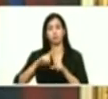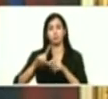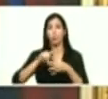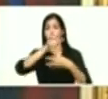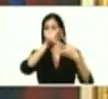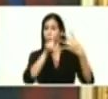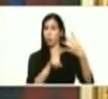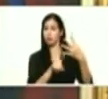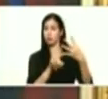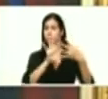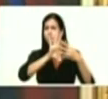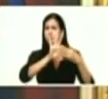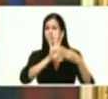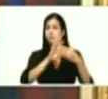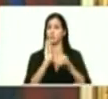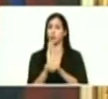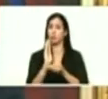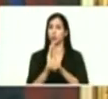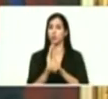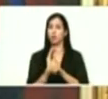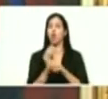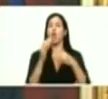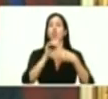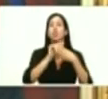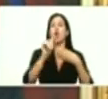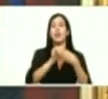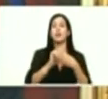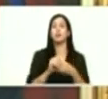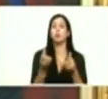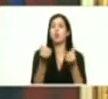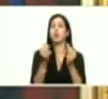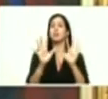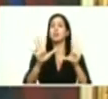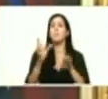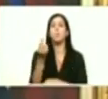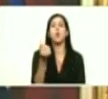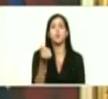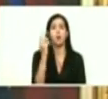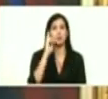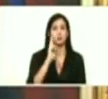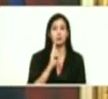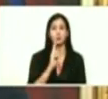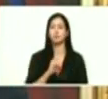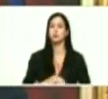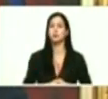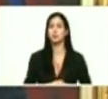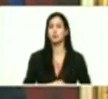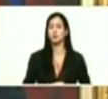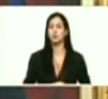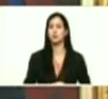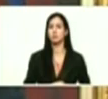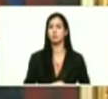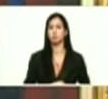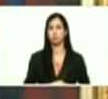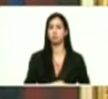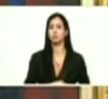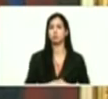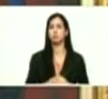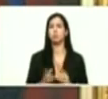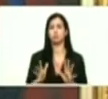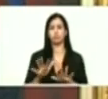aspectos van a ser protegidos por el dólar a 10 que va a tener un sistema de movimientos